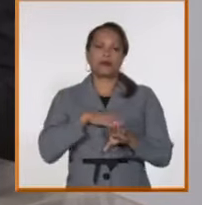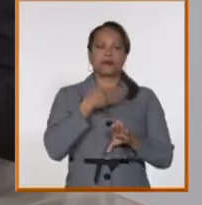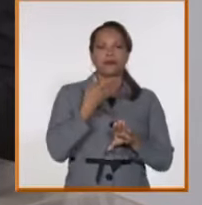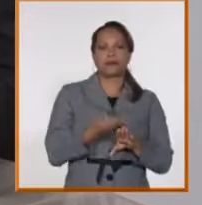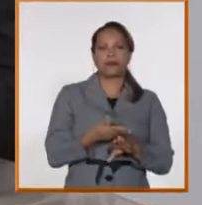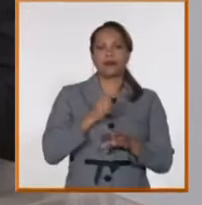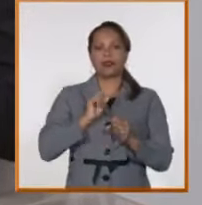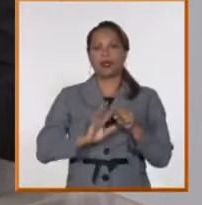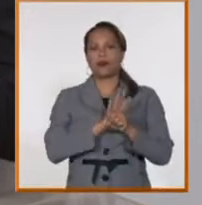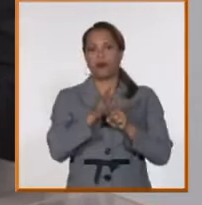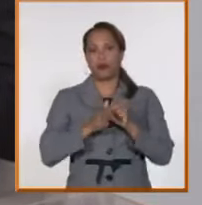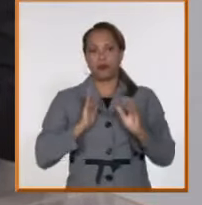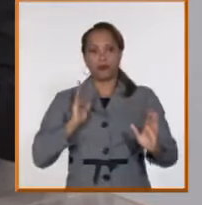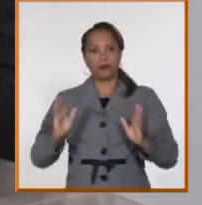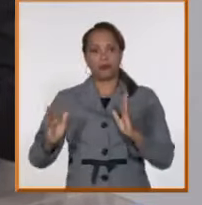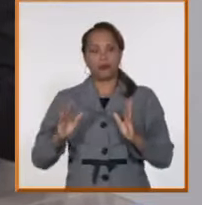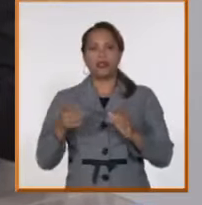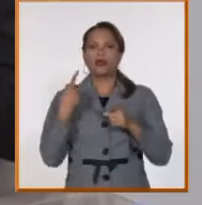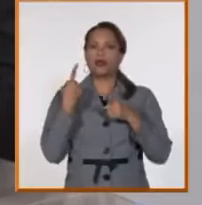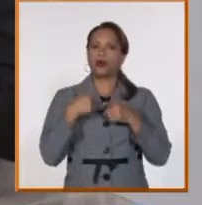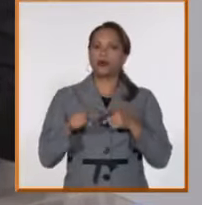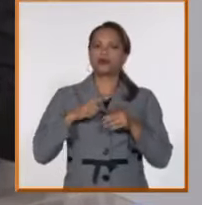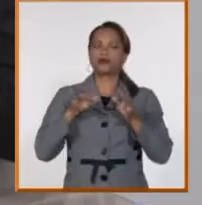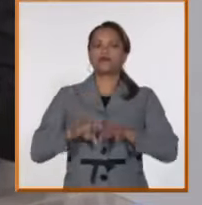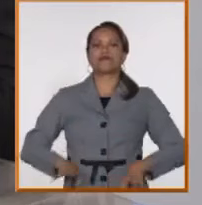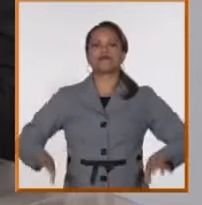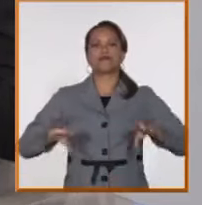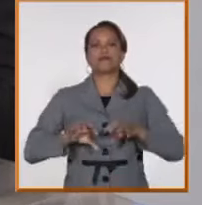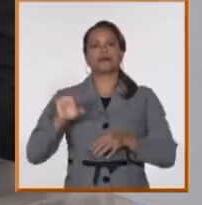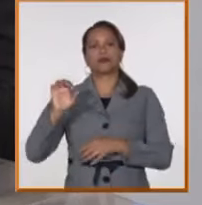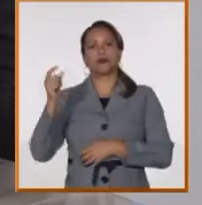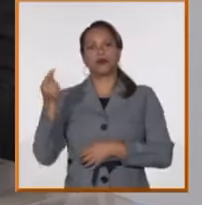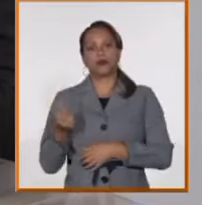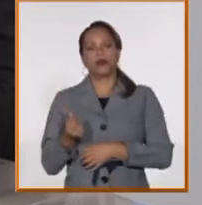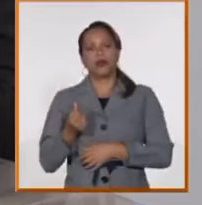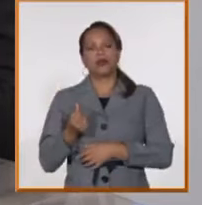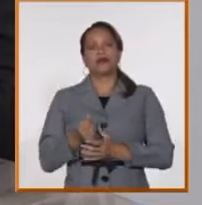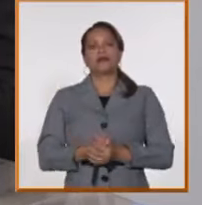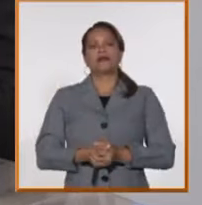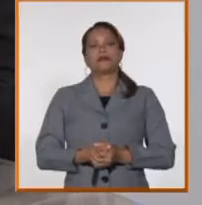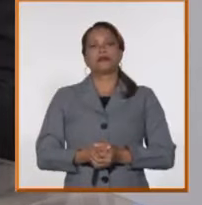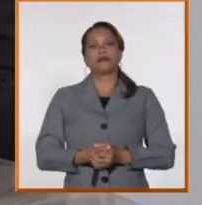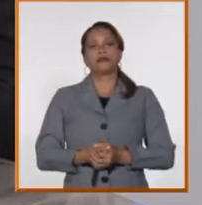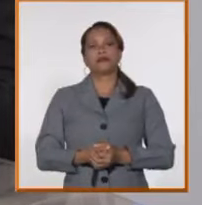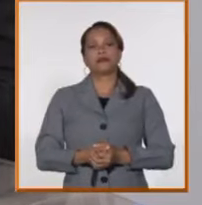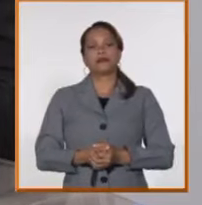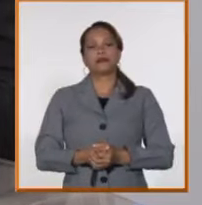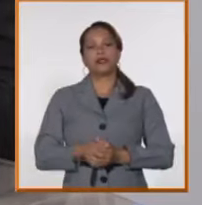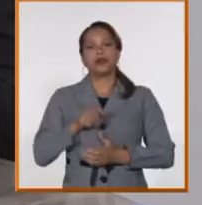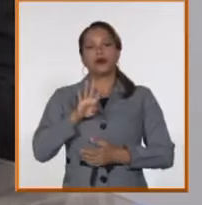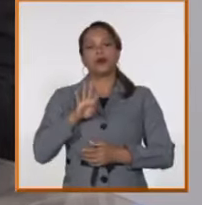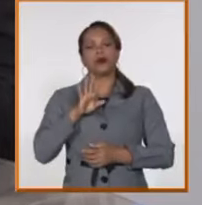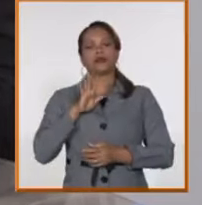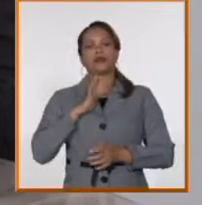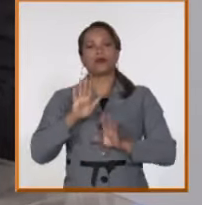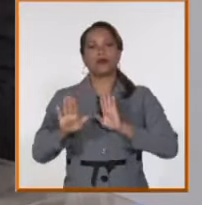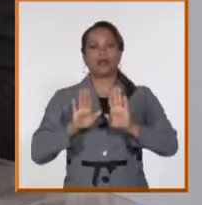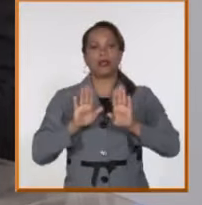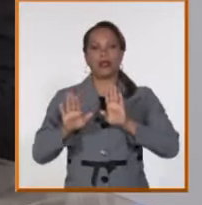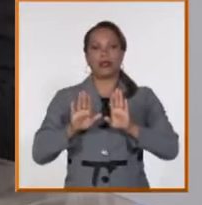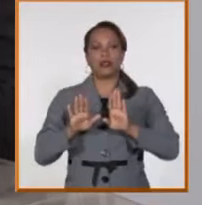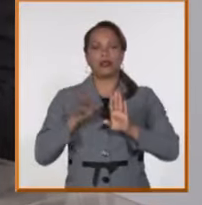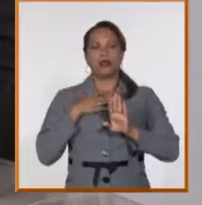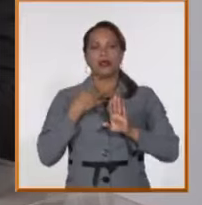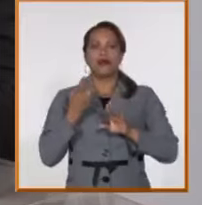de la pandemia y de todas las situaciones económica que ha ido enfrentando Tenemos cuatro tiendas una en pontex que radica en guanabacoa